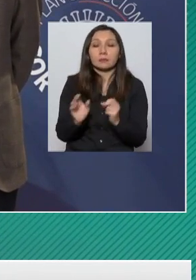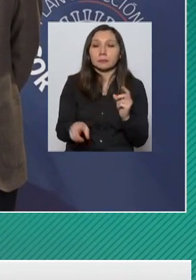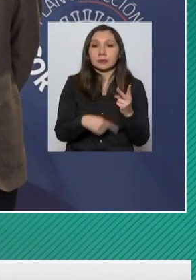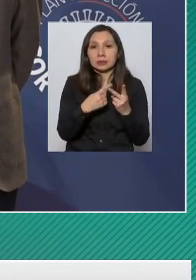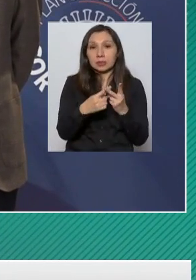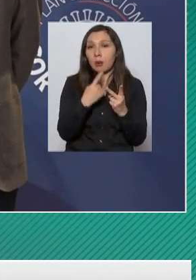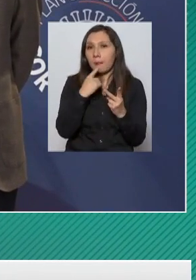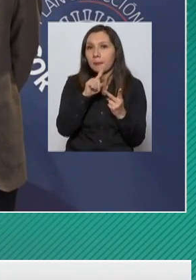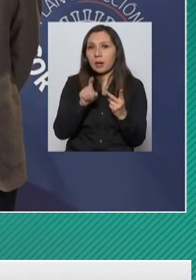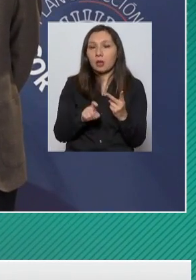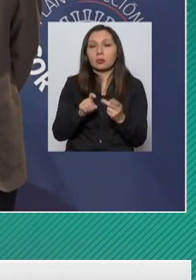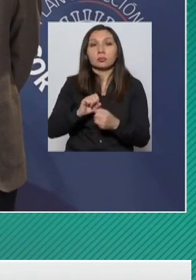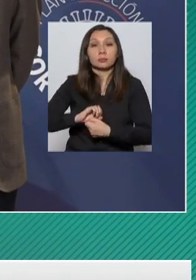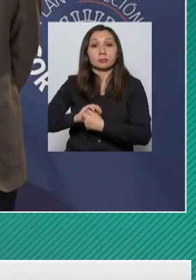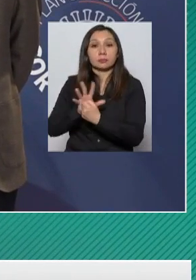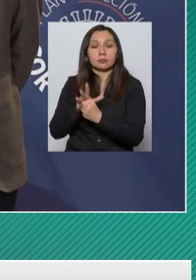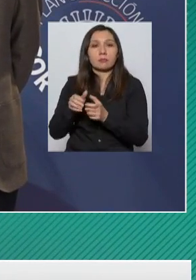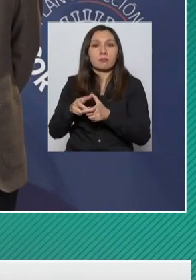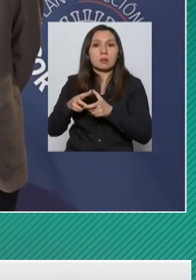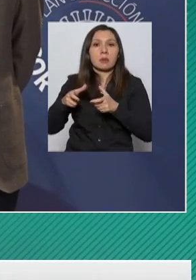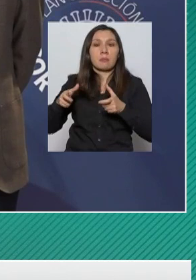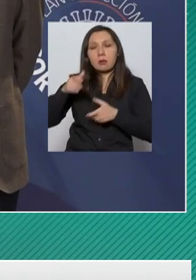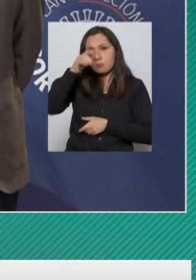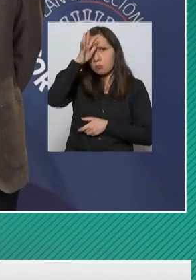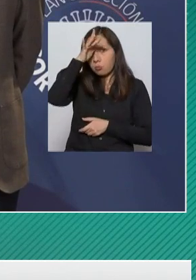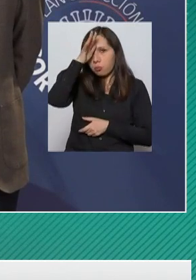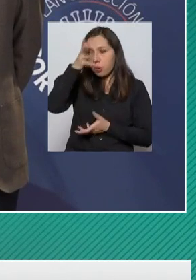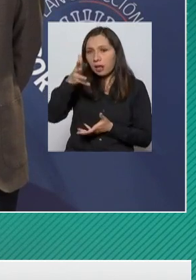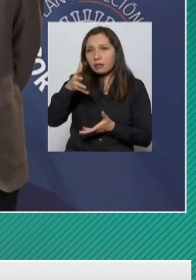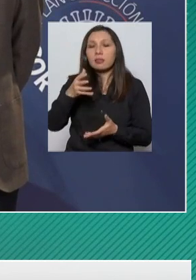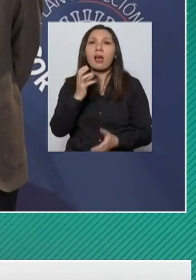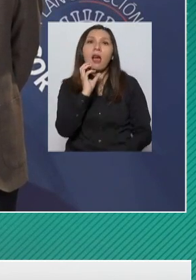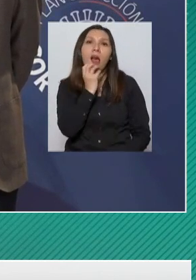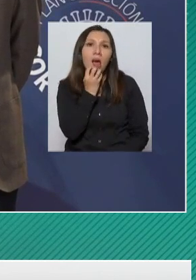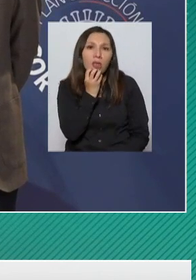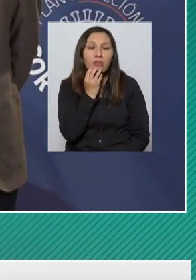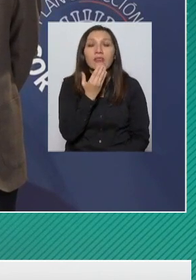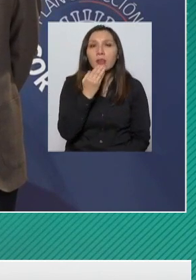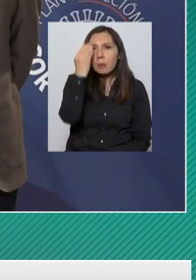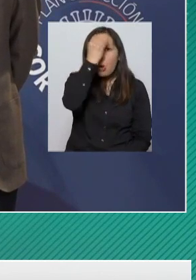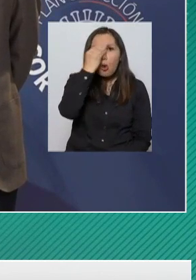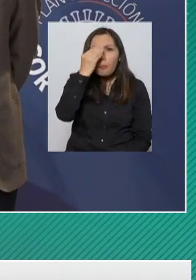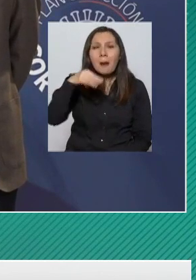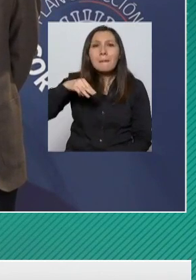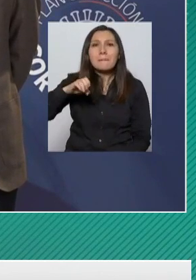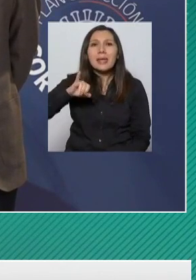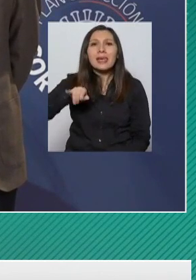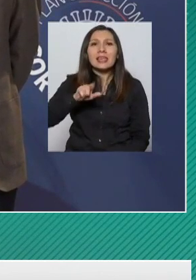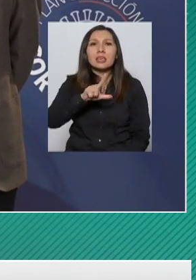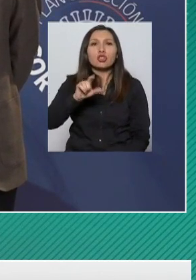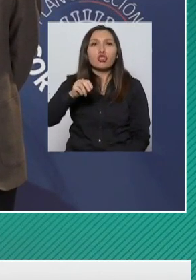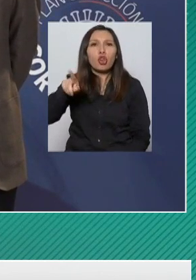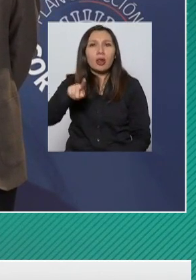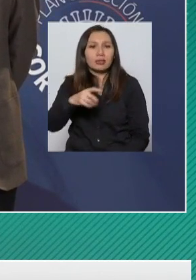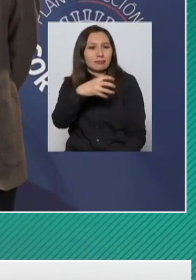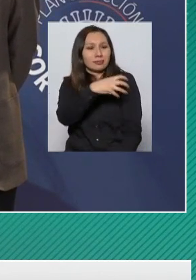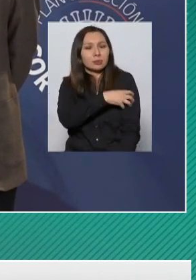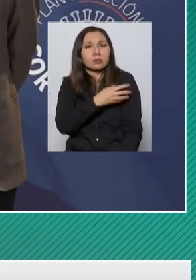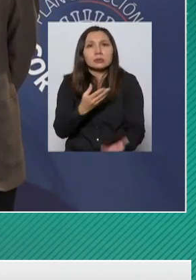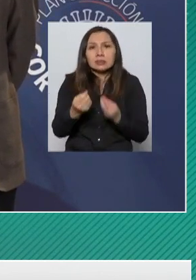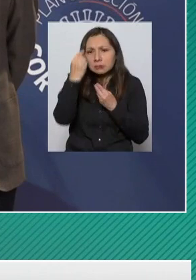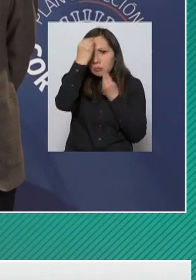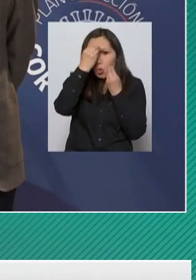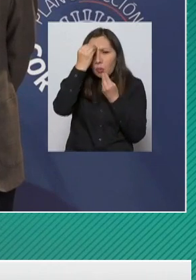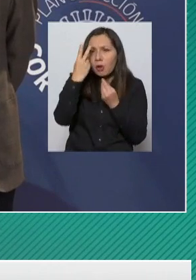segundo los casos de comida han aumentado en puente alto en la región de antofagasta y preocupación por mejillones hay medidas contempladas